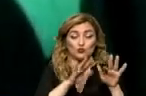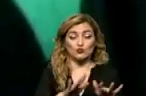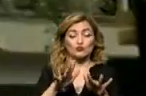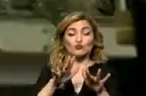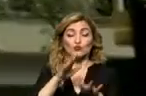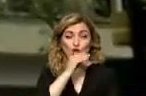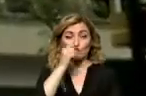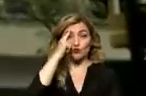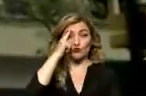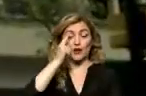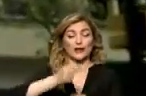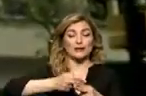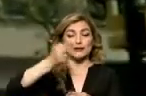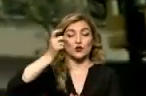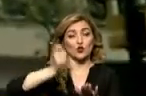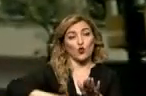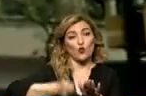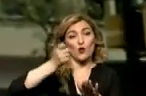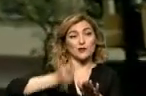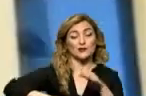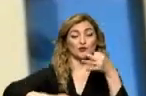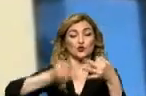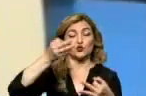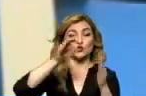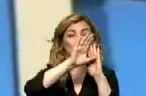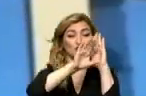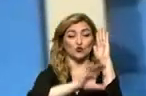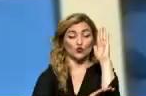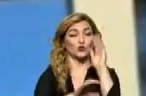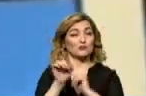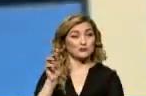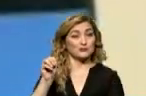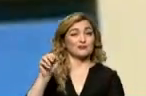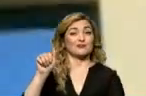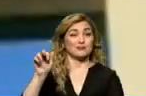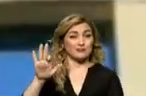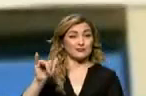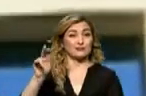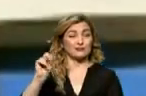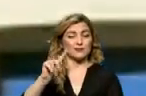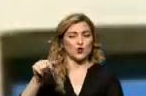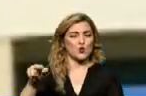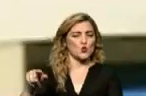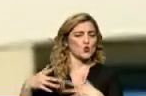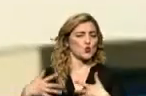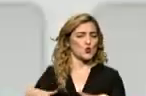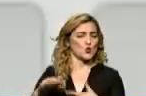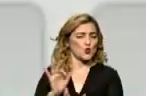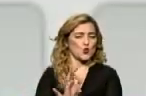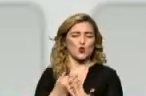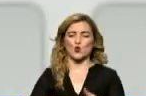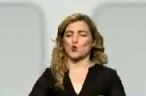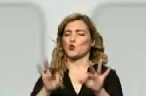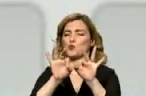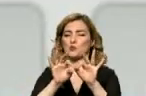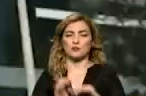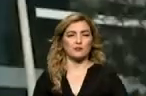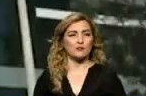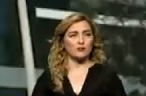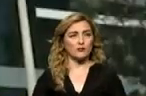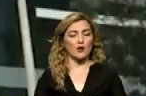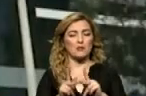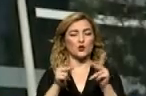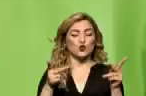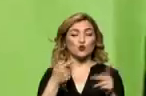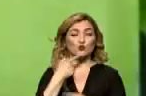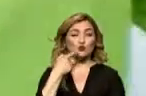Rafael Correa y exjueza de la Corte Constitucional Pamela Martínez, ya se convertía en una pieza clave de esta trama. La nota periodística de la